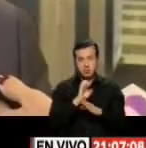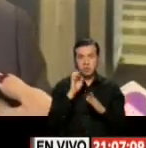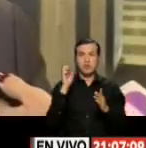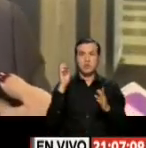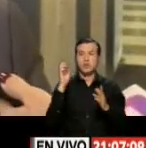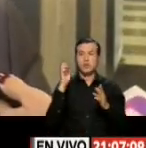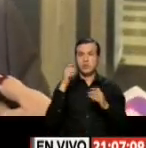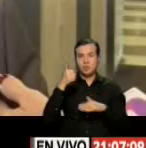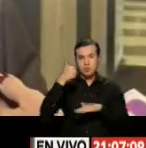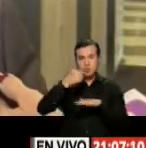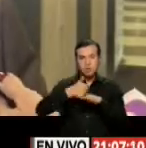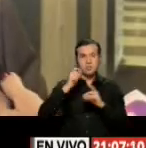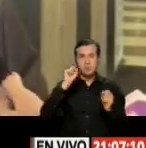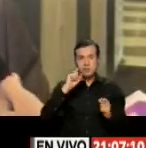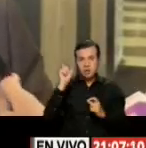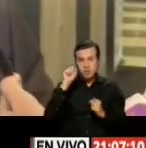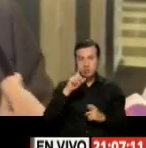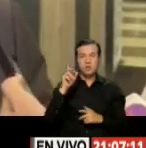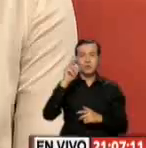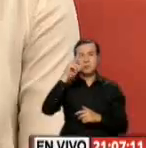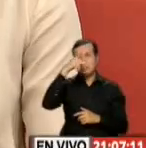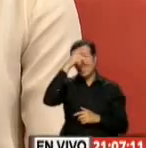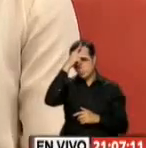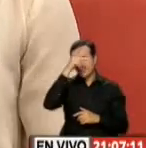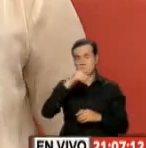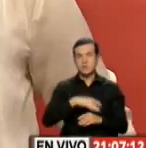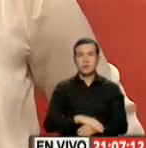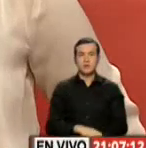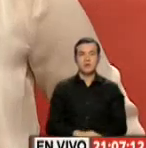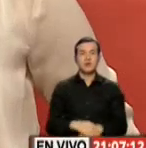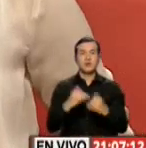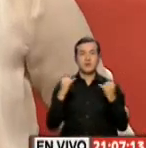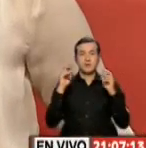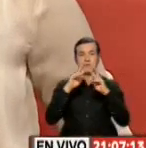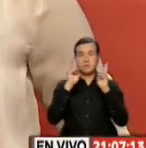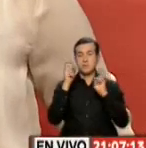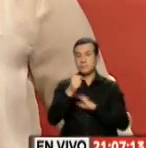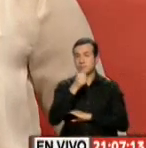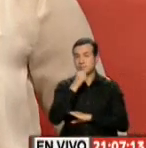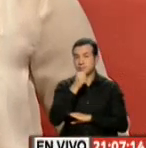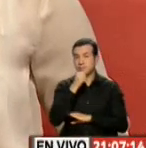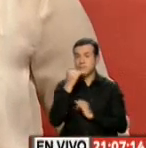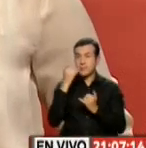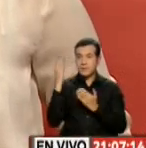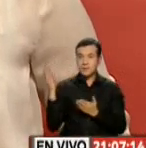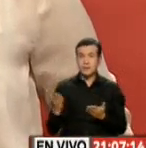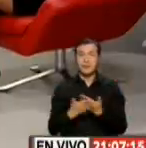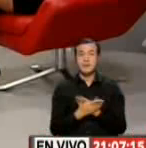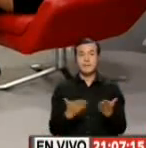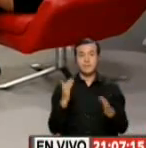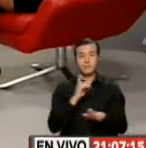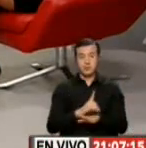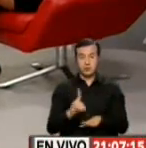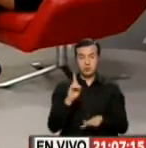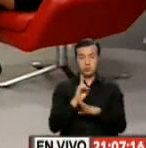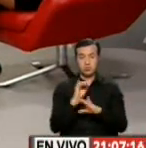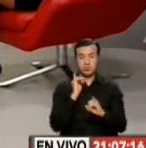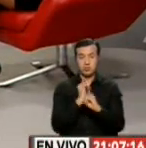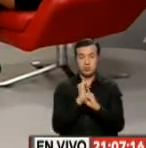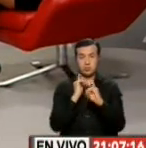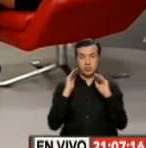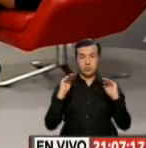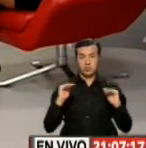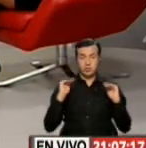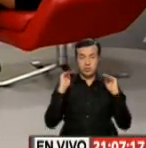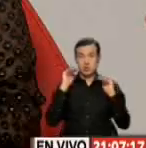con las autoridades migratorias peruanas. Y hoy en el segmento de entrevistas de Telediario nos acompaña la directora del Instituto de Altos